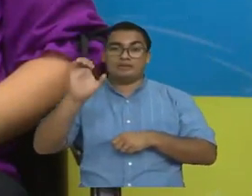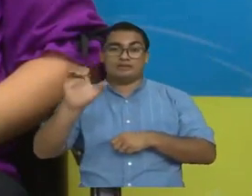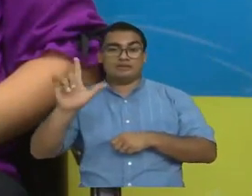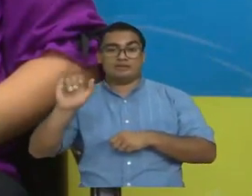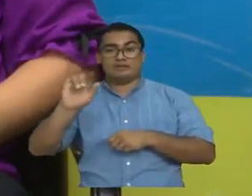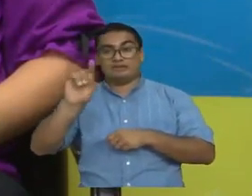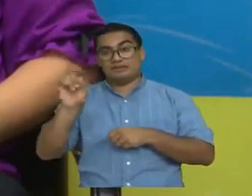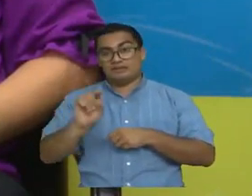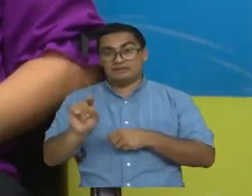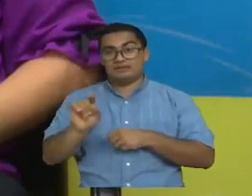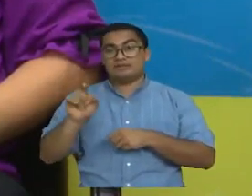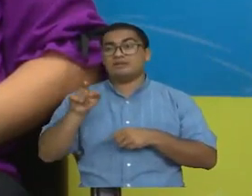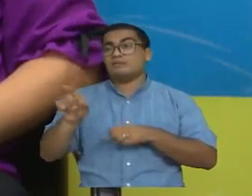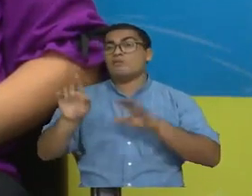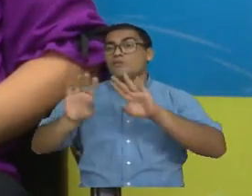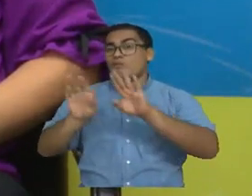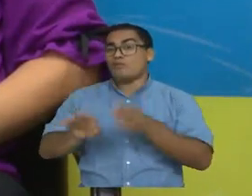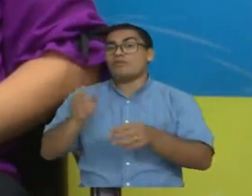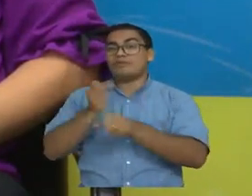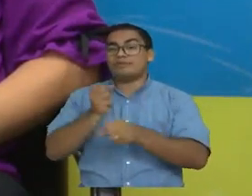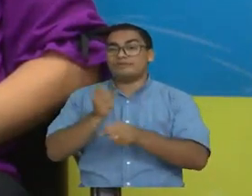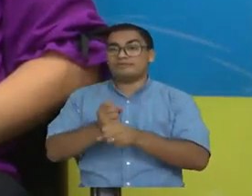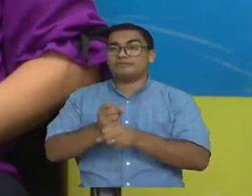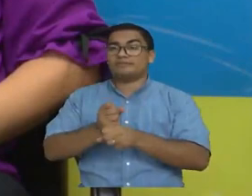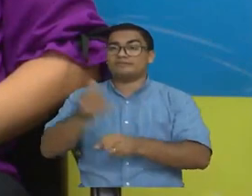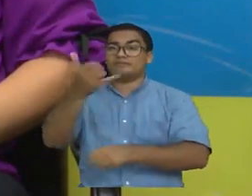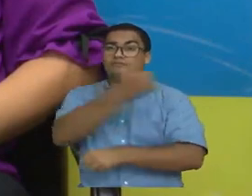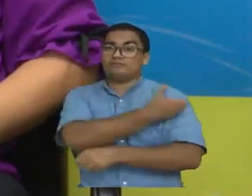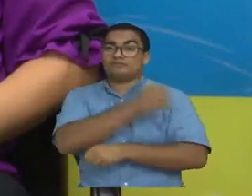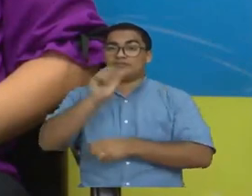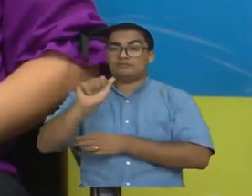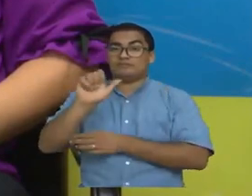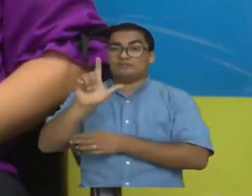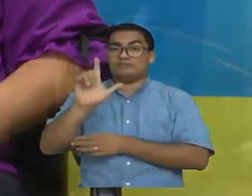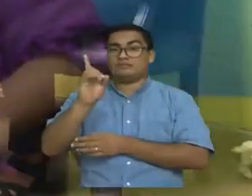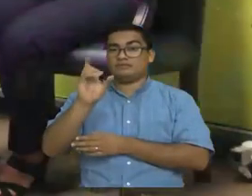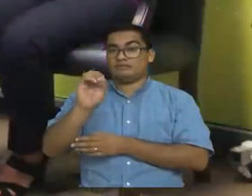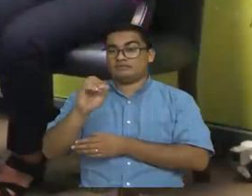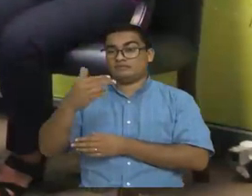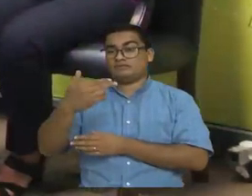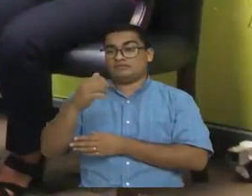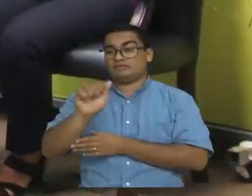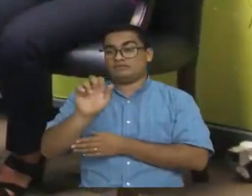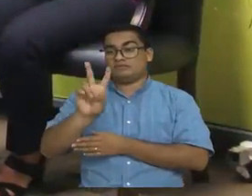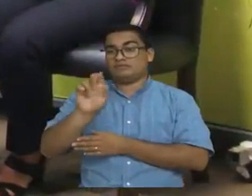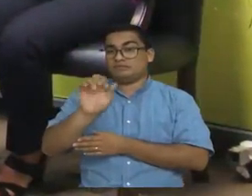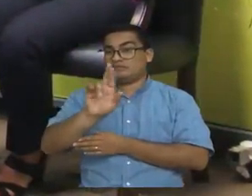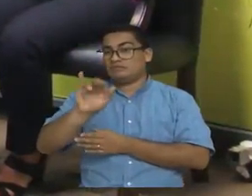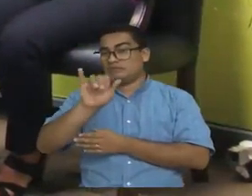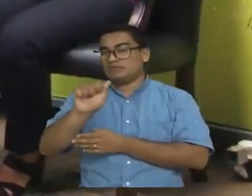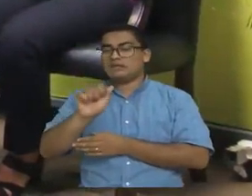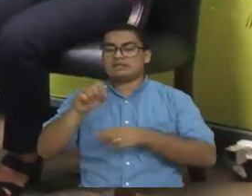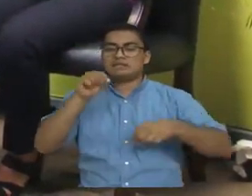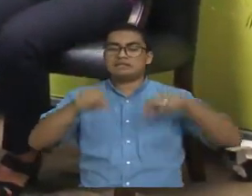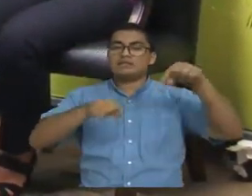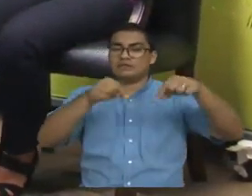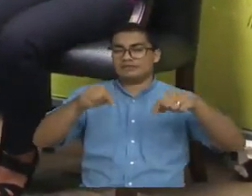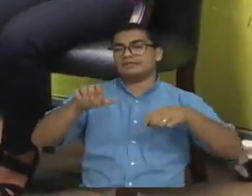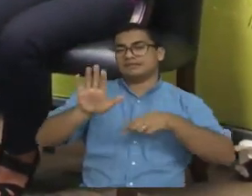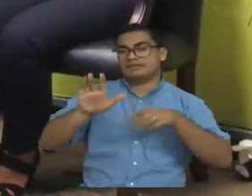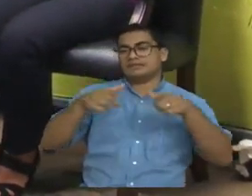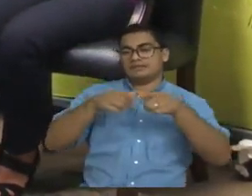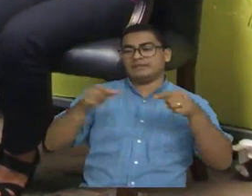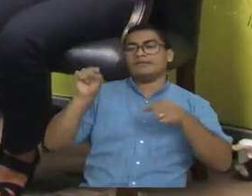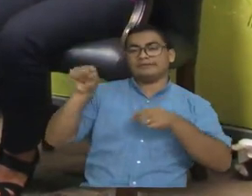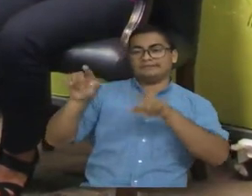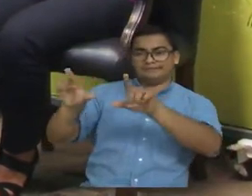de Rehabilitación Aldo Chavarría, ubicado aquí cerca del kilómetro 5 en Managua. Bienvenida, doctora, ya nos